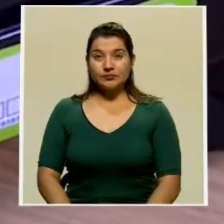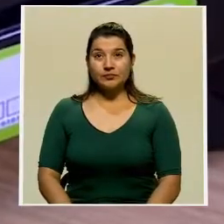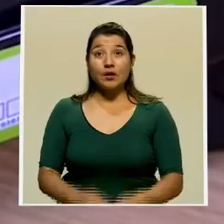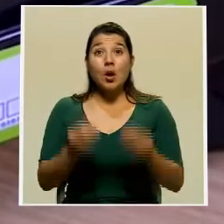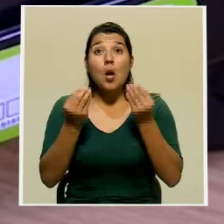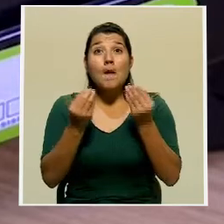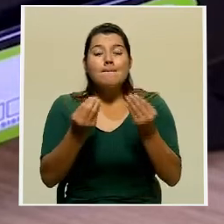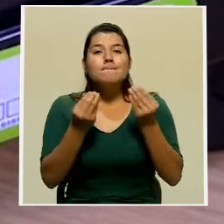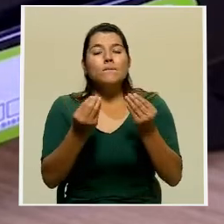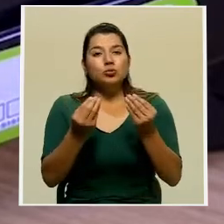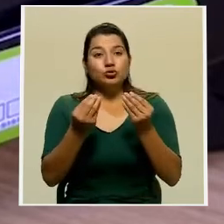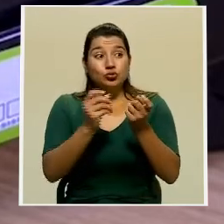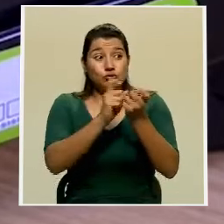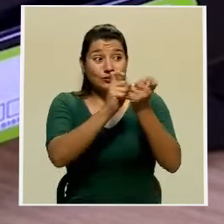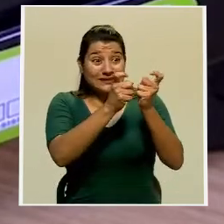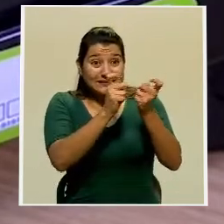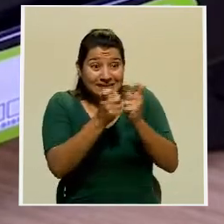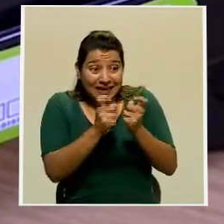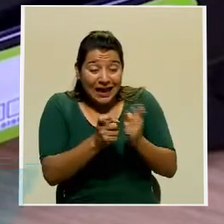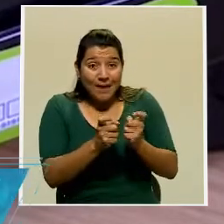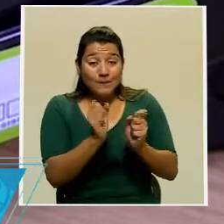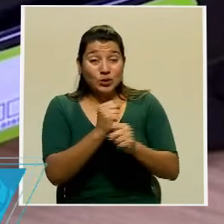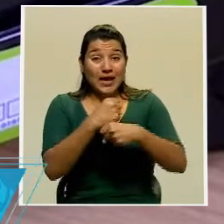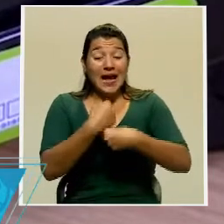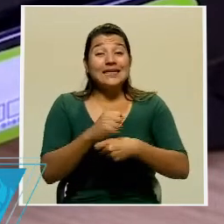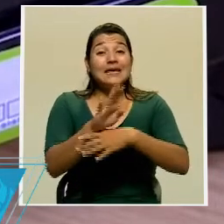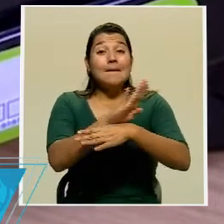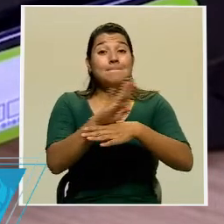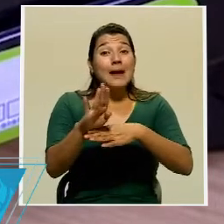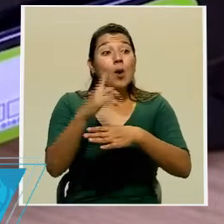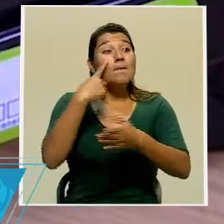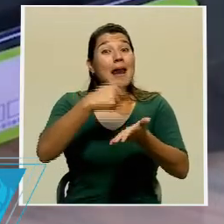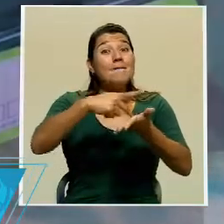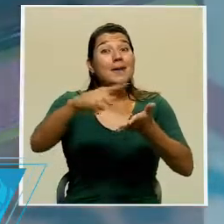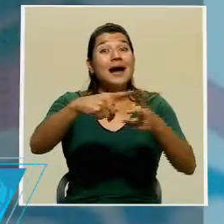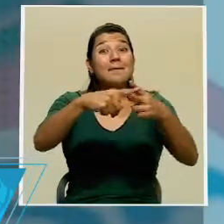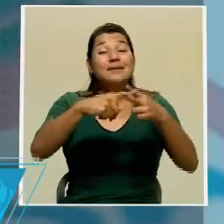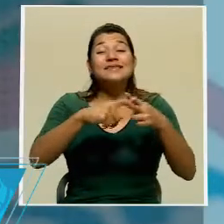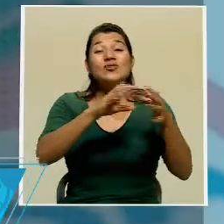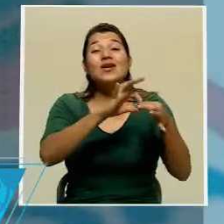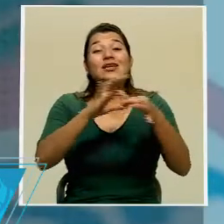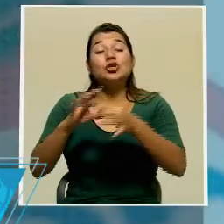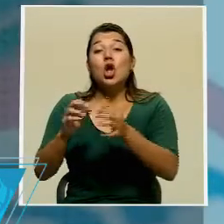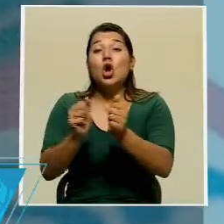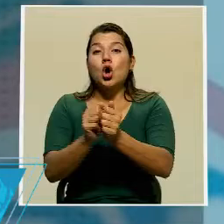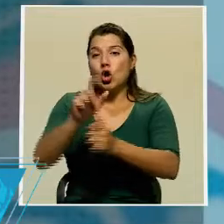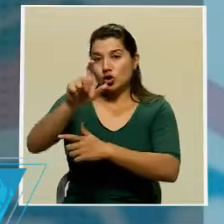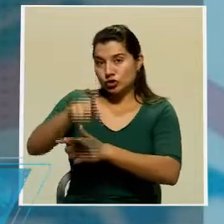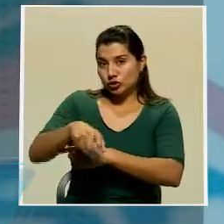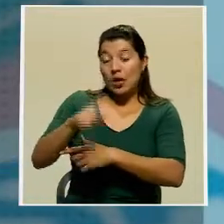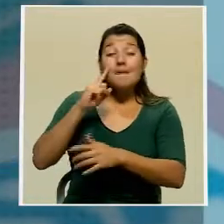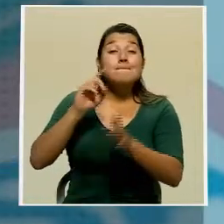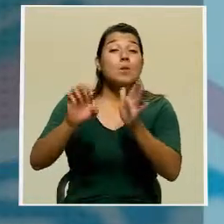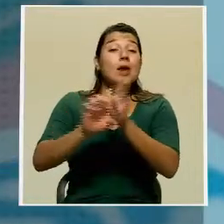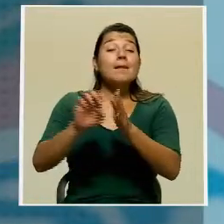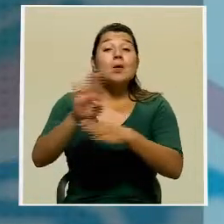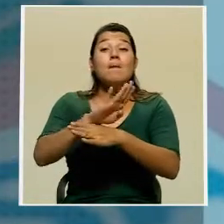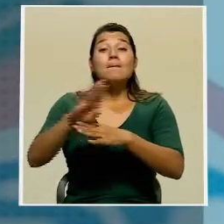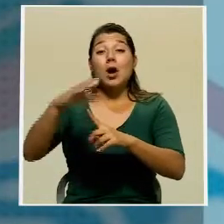Muchas de las readecuaciones que han realizado los bancos son por deudas con tarjeta de crédito. Por ejemplo, el Banco Popular